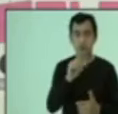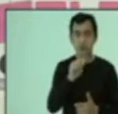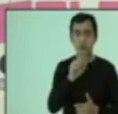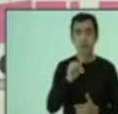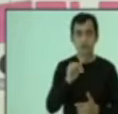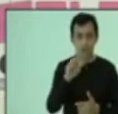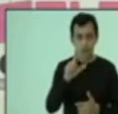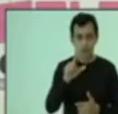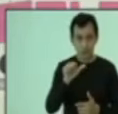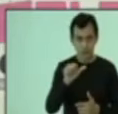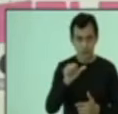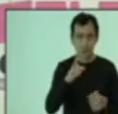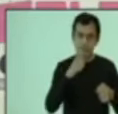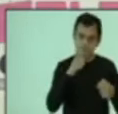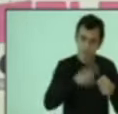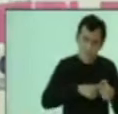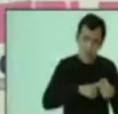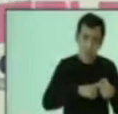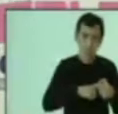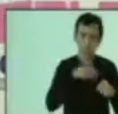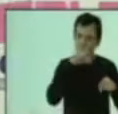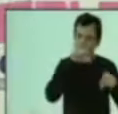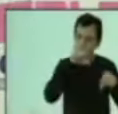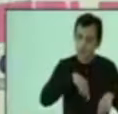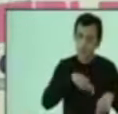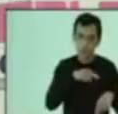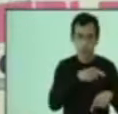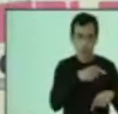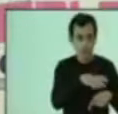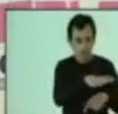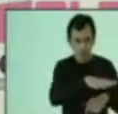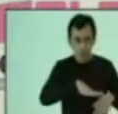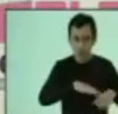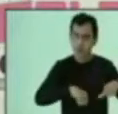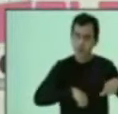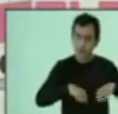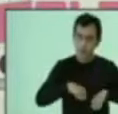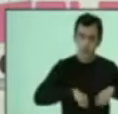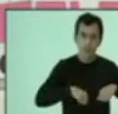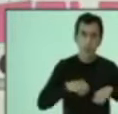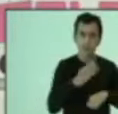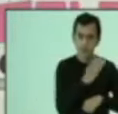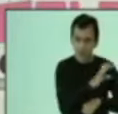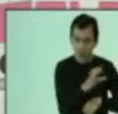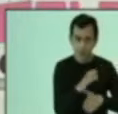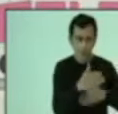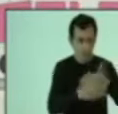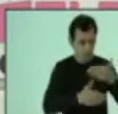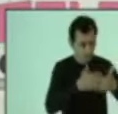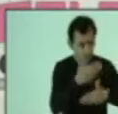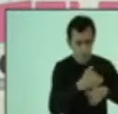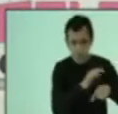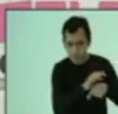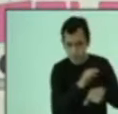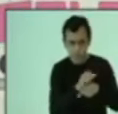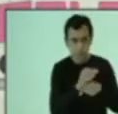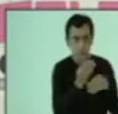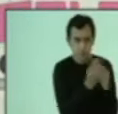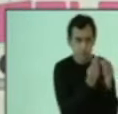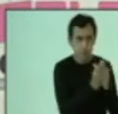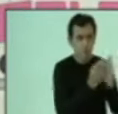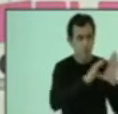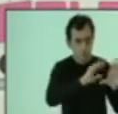Coatzintla. También me comprometo a fortalecer el desarrollo de las actividades del sector agropecuario, brindando asesoría,